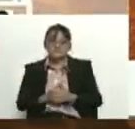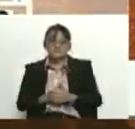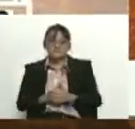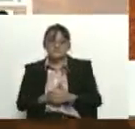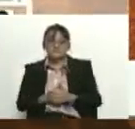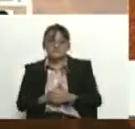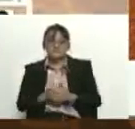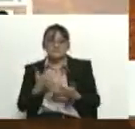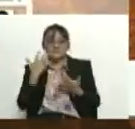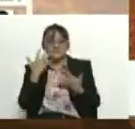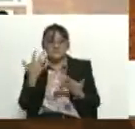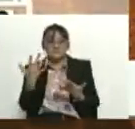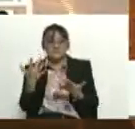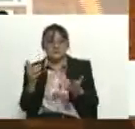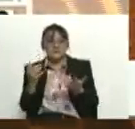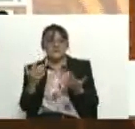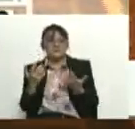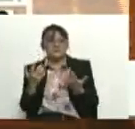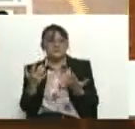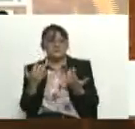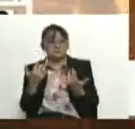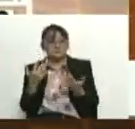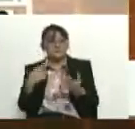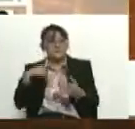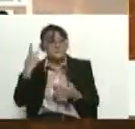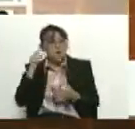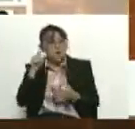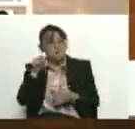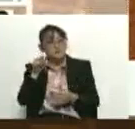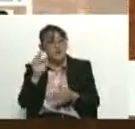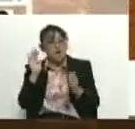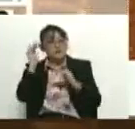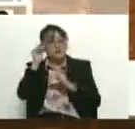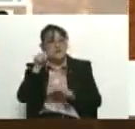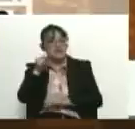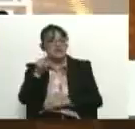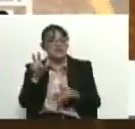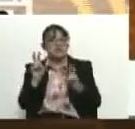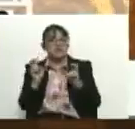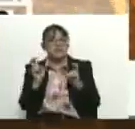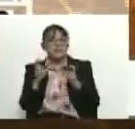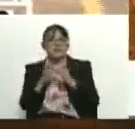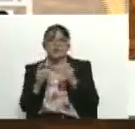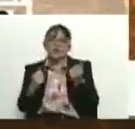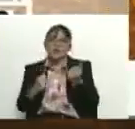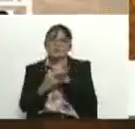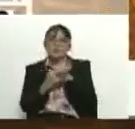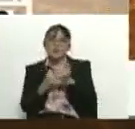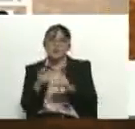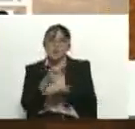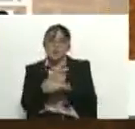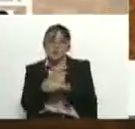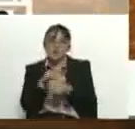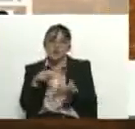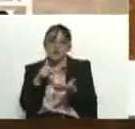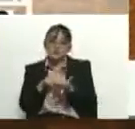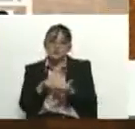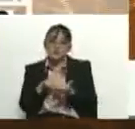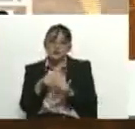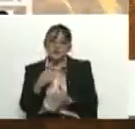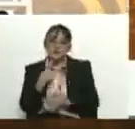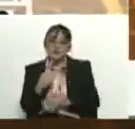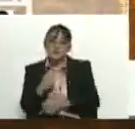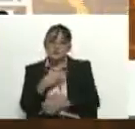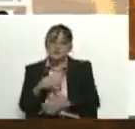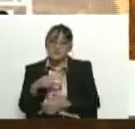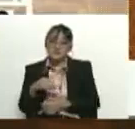un poco repentino y bueno por eso estamos allí atendiéndole en este aspecto con todo el apoyo del gobierno nacional quiero decirle que el presidente